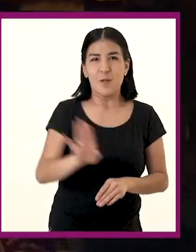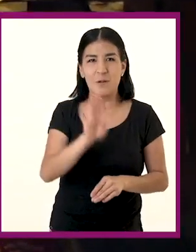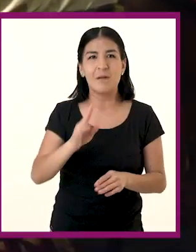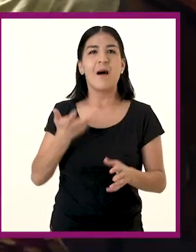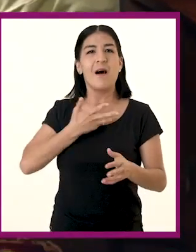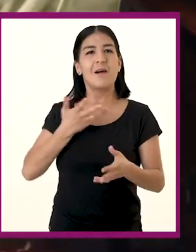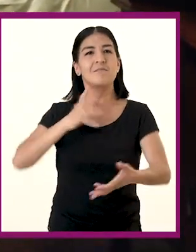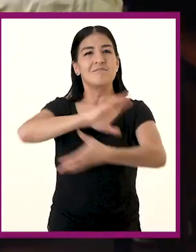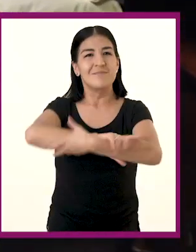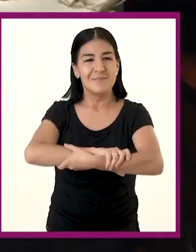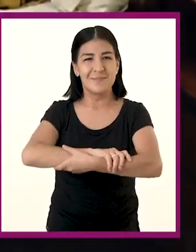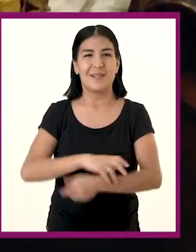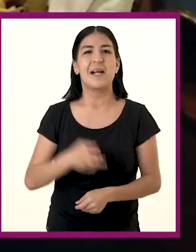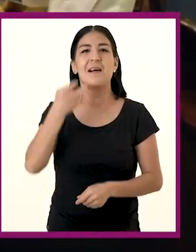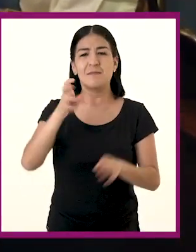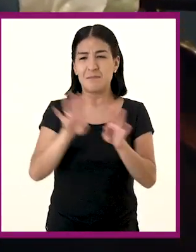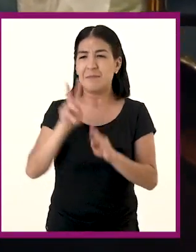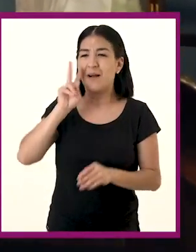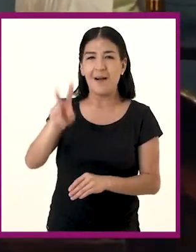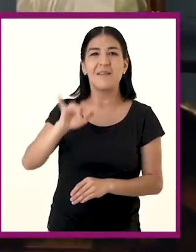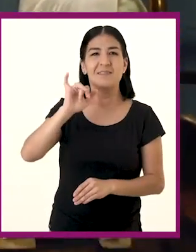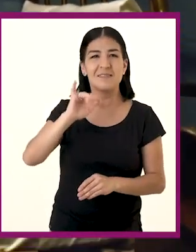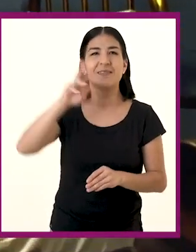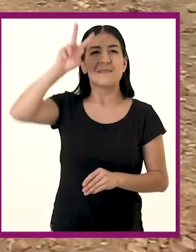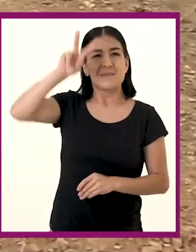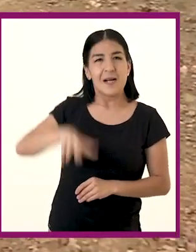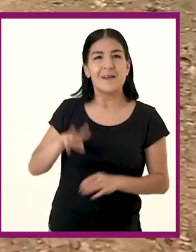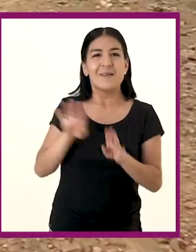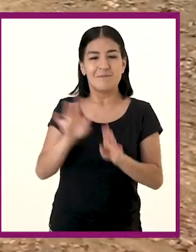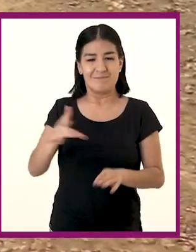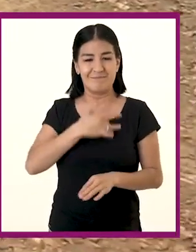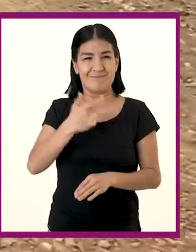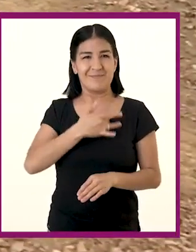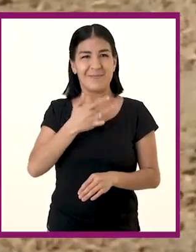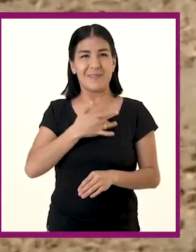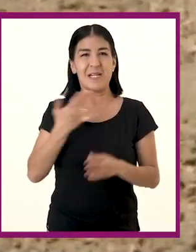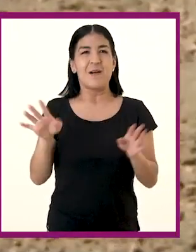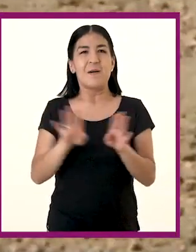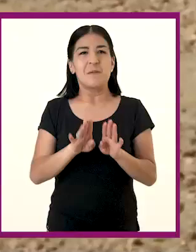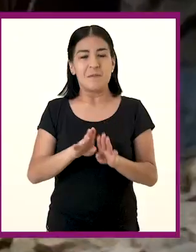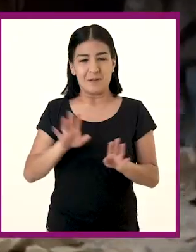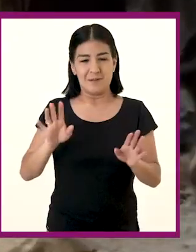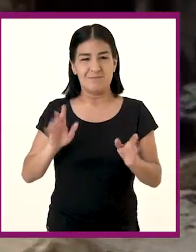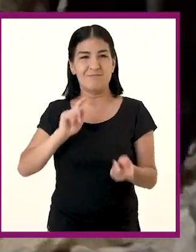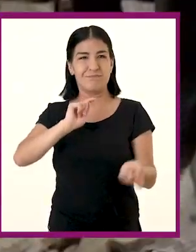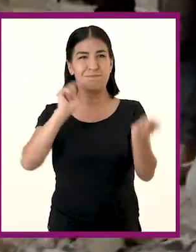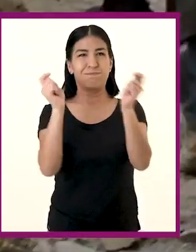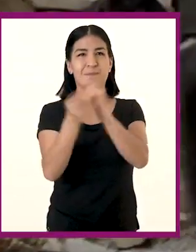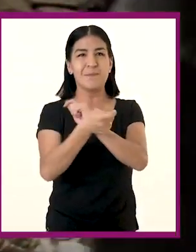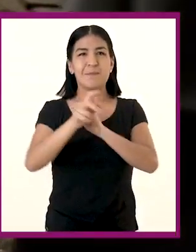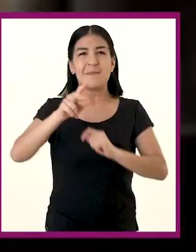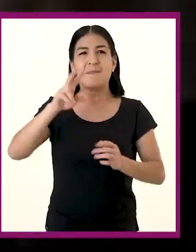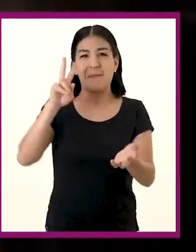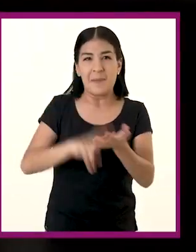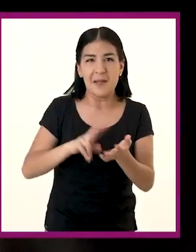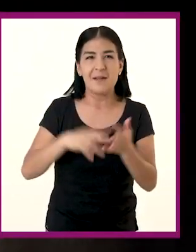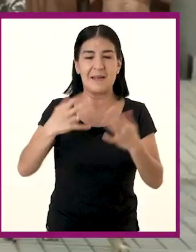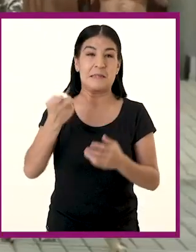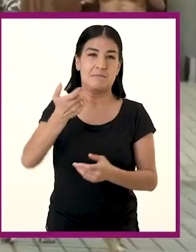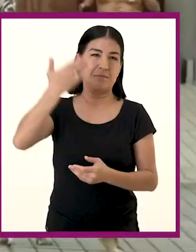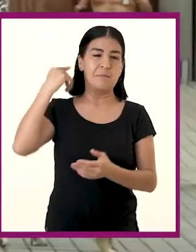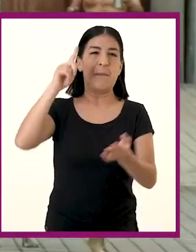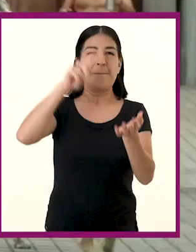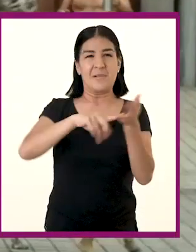se dan la mano. Si es una revalorización, sería una revalorización muy tardía, que realmente la revalorización se